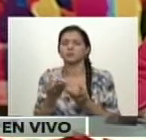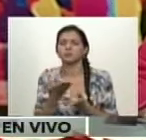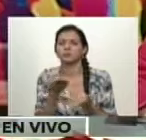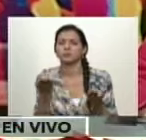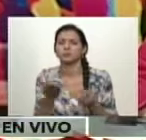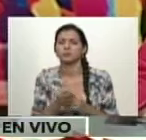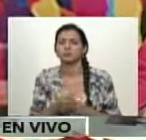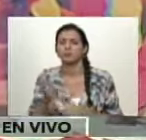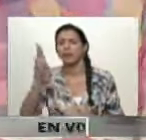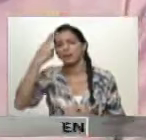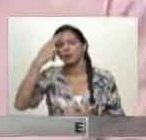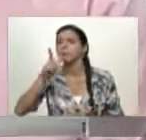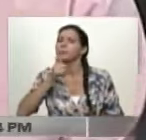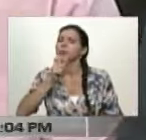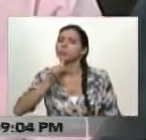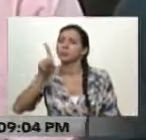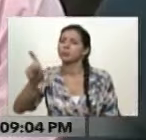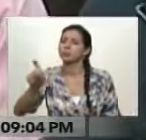Héctor,